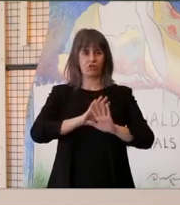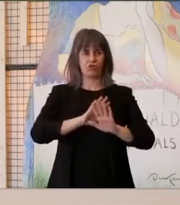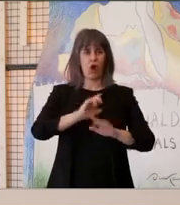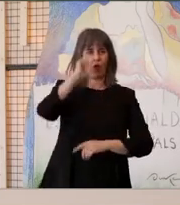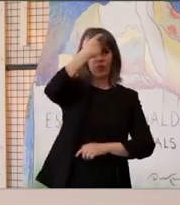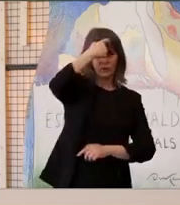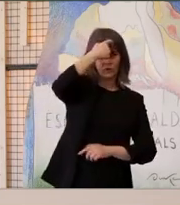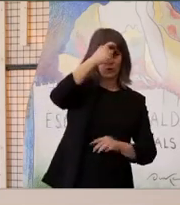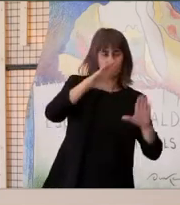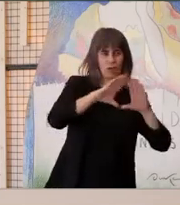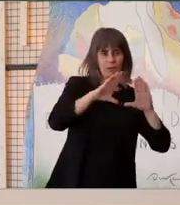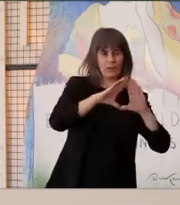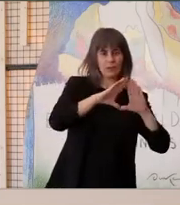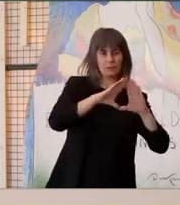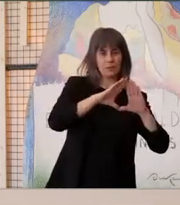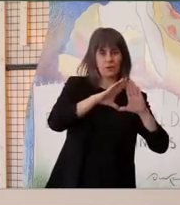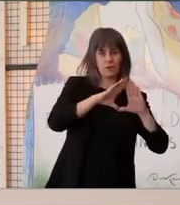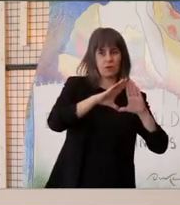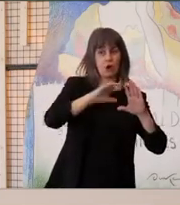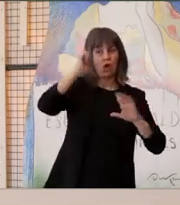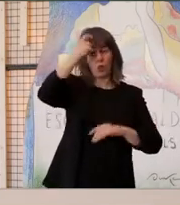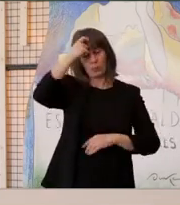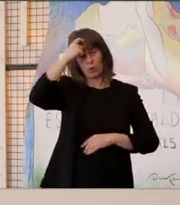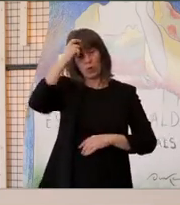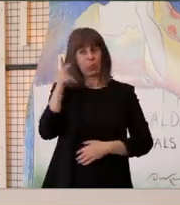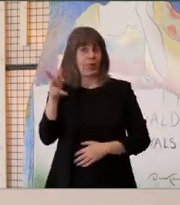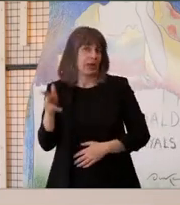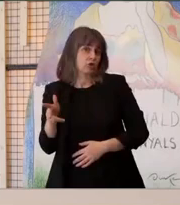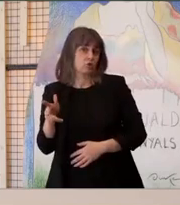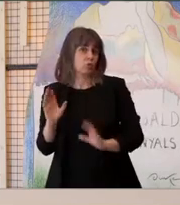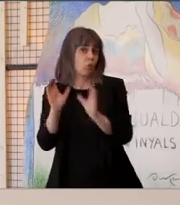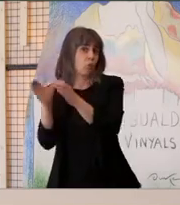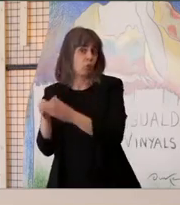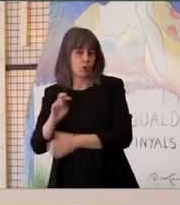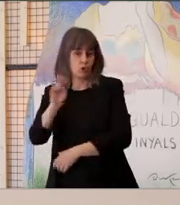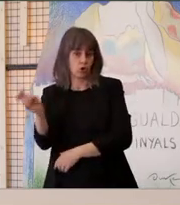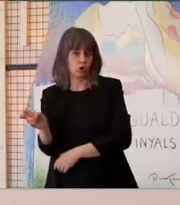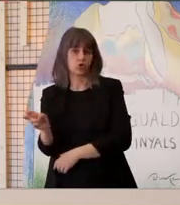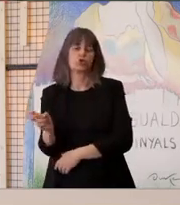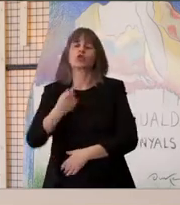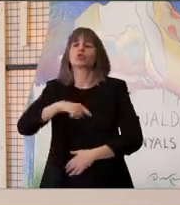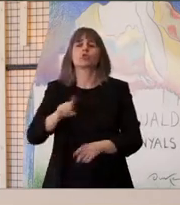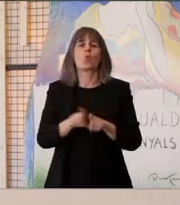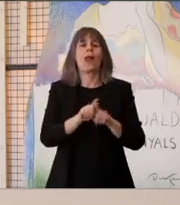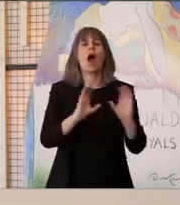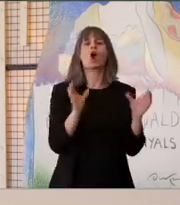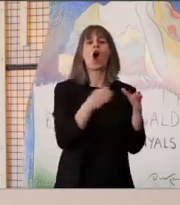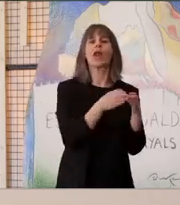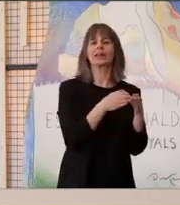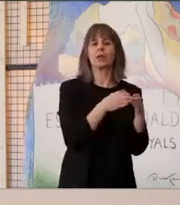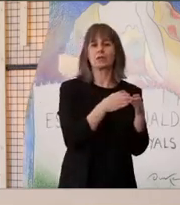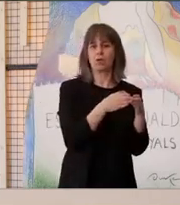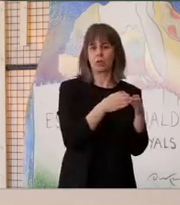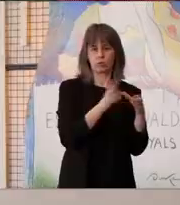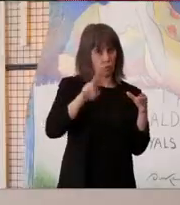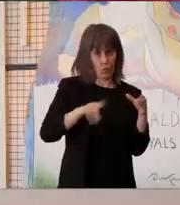y lo que son Pues los derechos de otros colectivos claro es que también hay que dejar Claro que no somos un colectivo claro somos a mitad